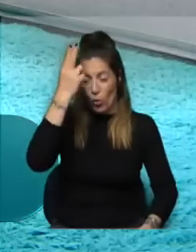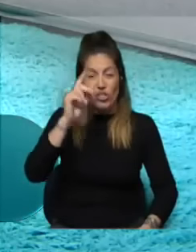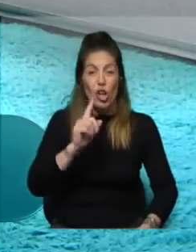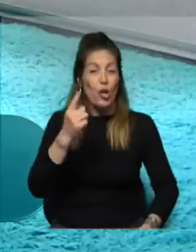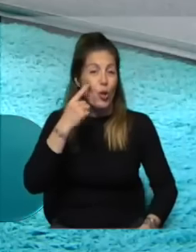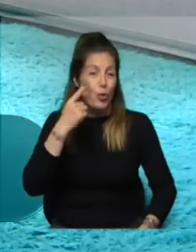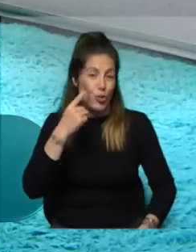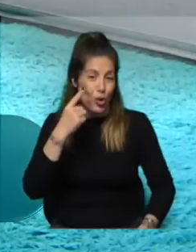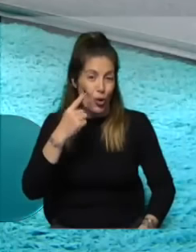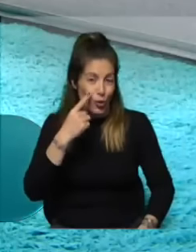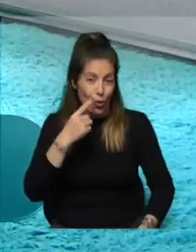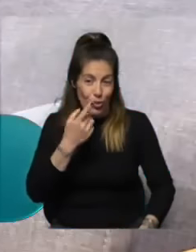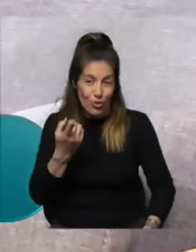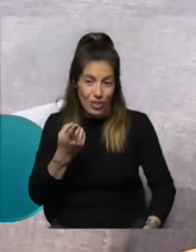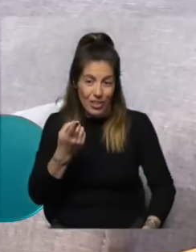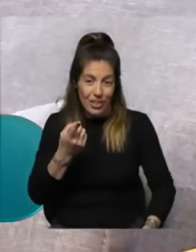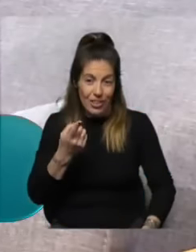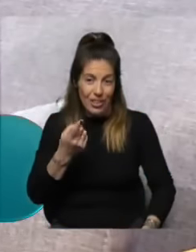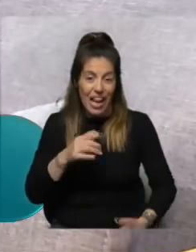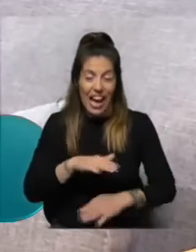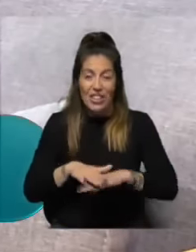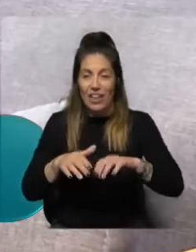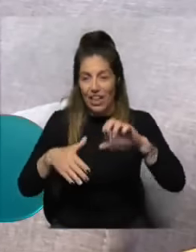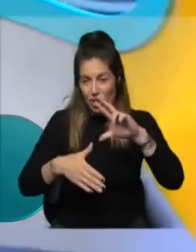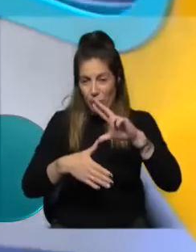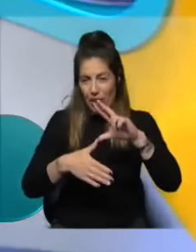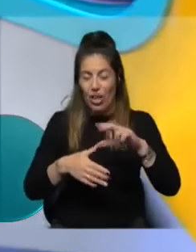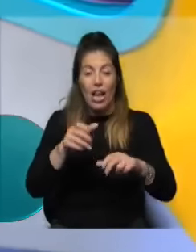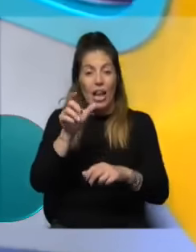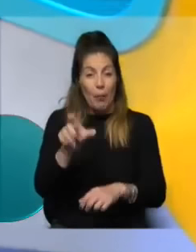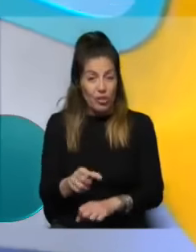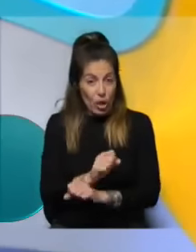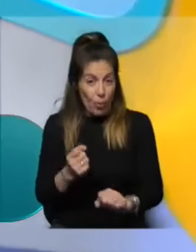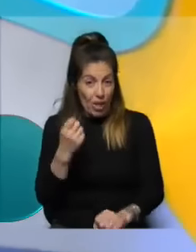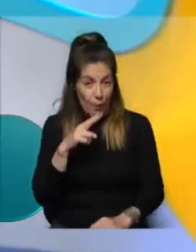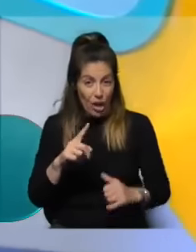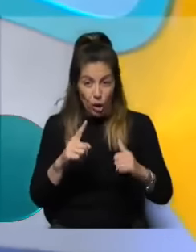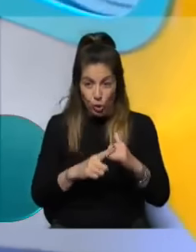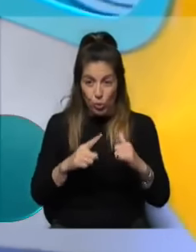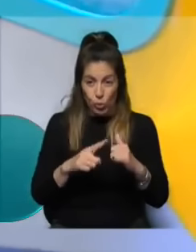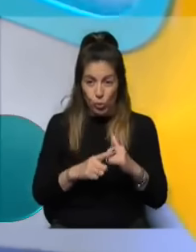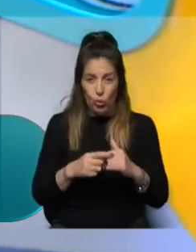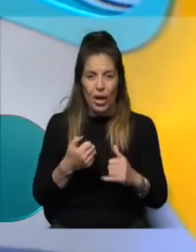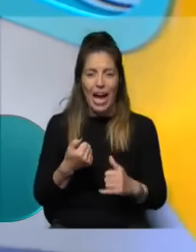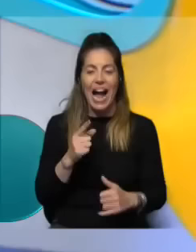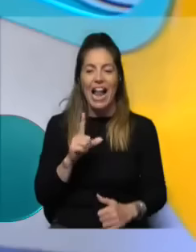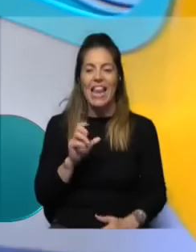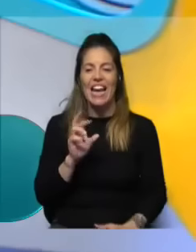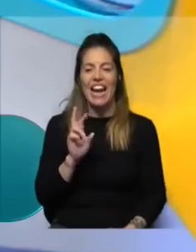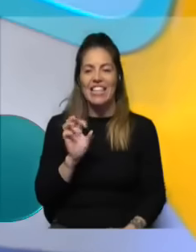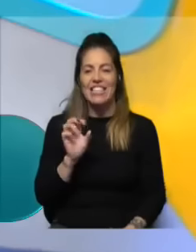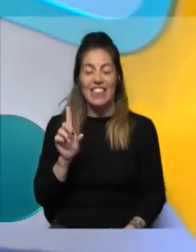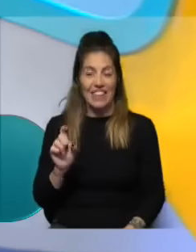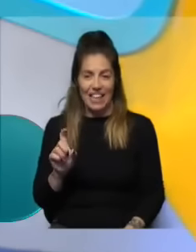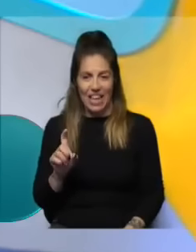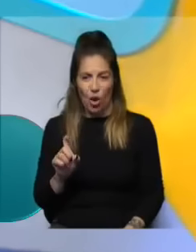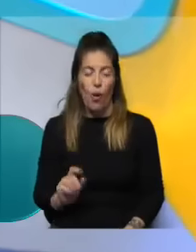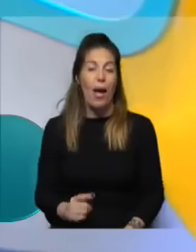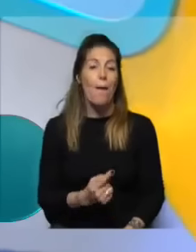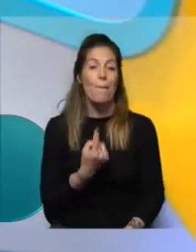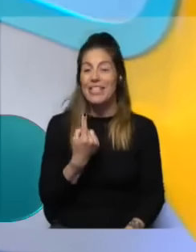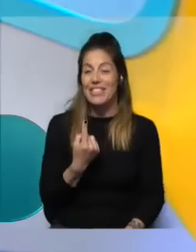tanto a nivel latinoamericano. La gente puede verlo en YouTube, ponen a ras del agua y lo van a poder ver. Sí. Ya desde el